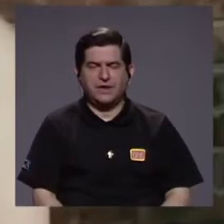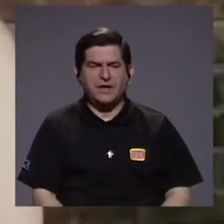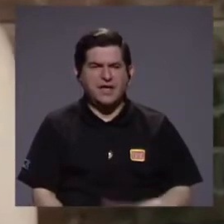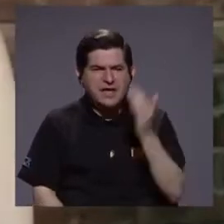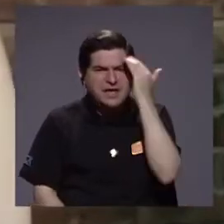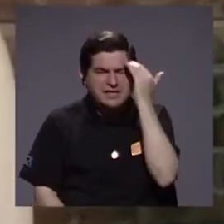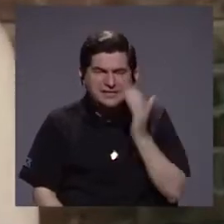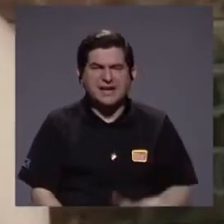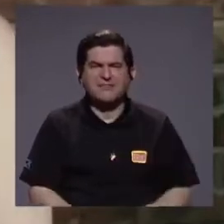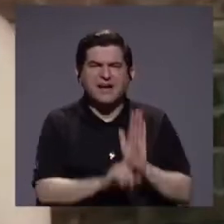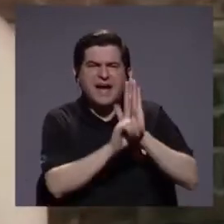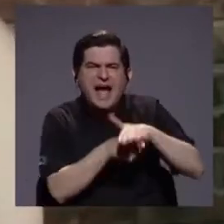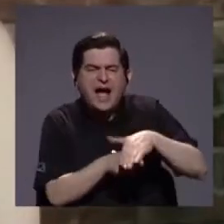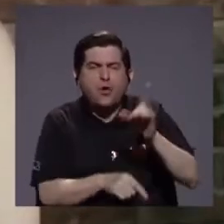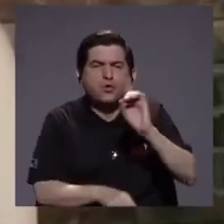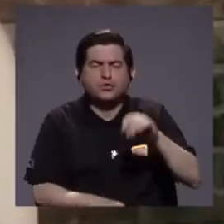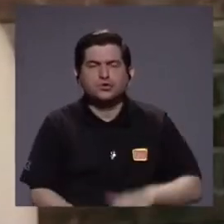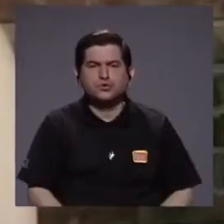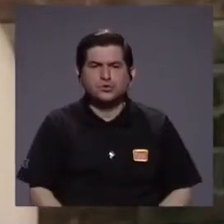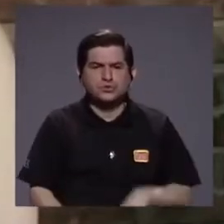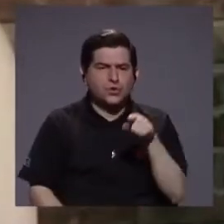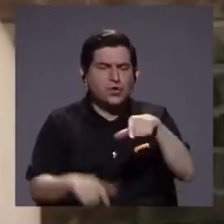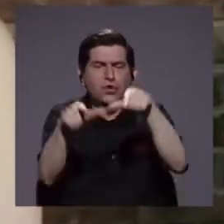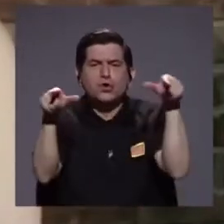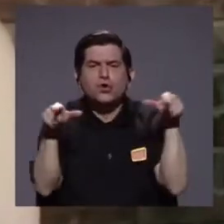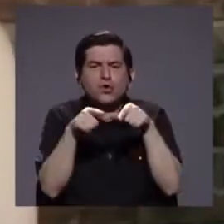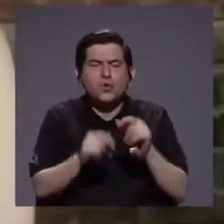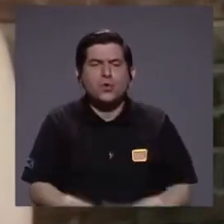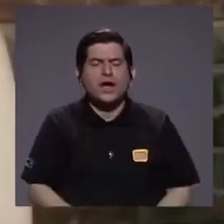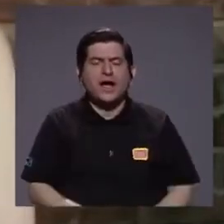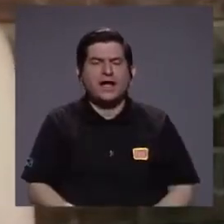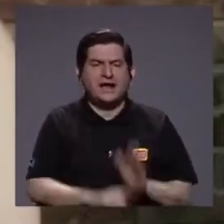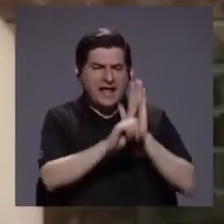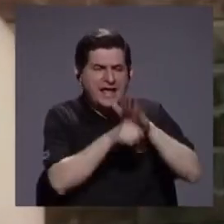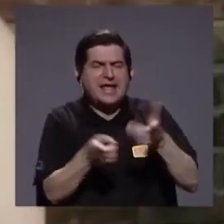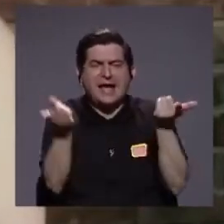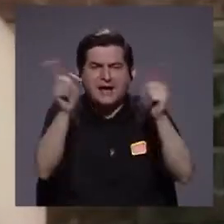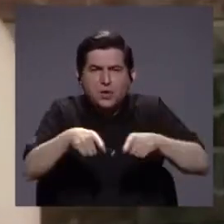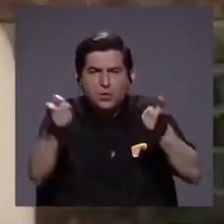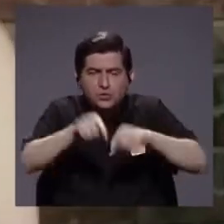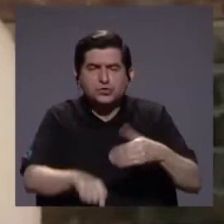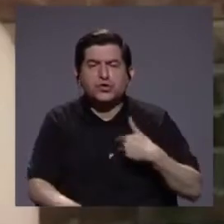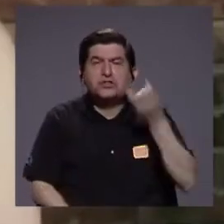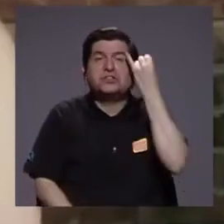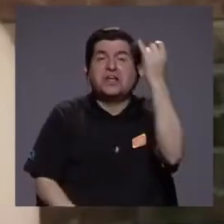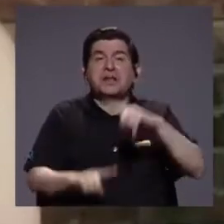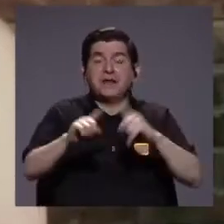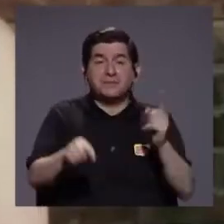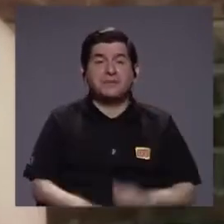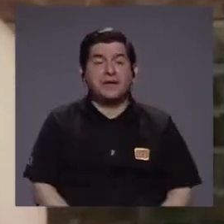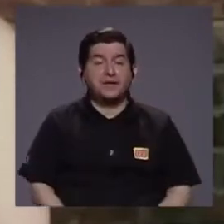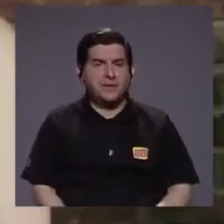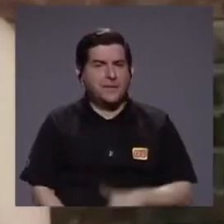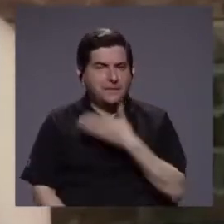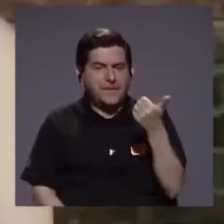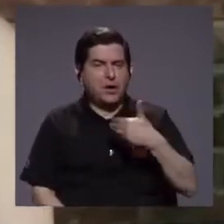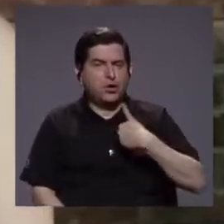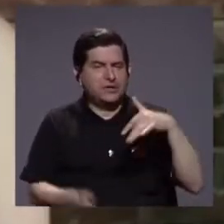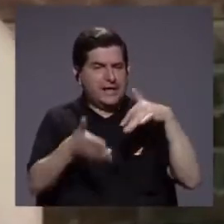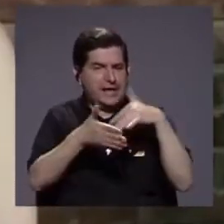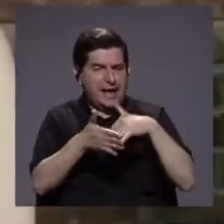cuáles son los acosos y dónde están esos lugares donde se está acosando. Tenemos idea, pero sería bonito contar con un